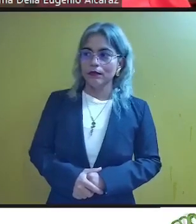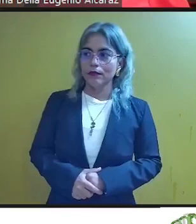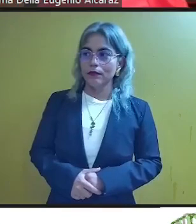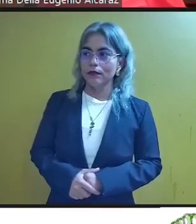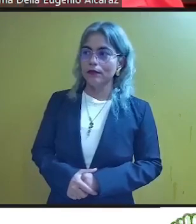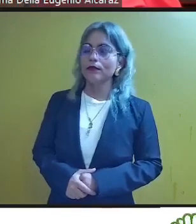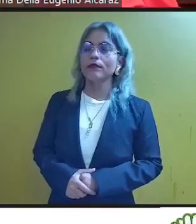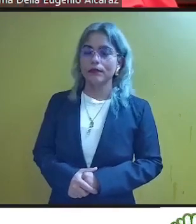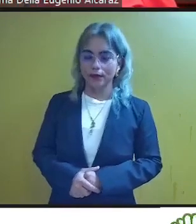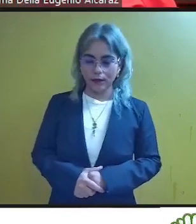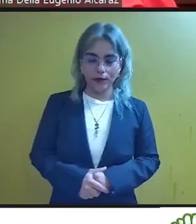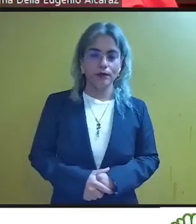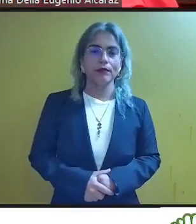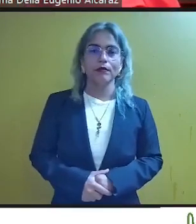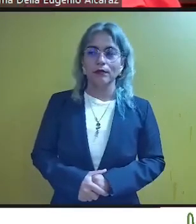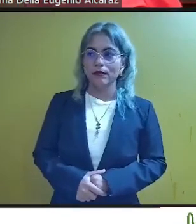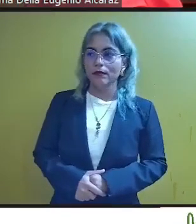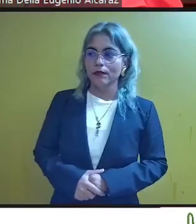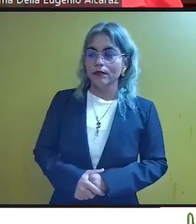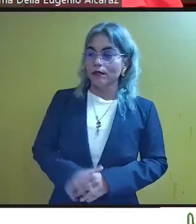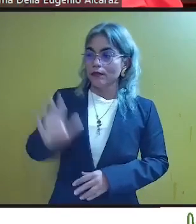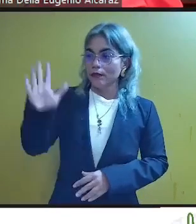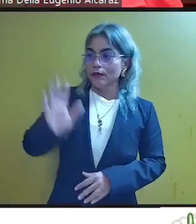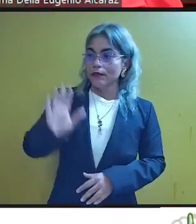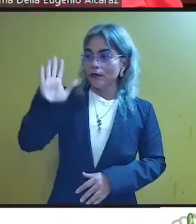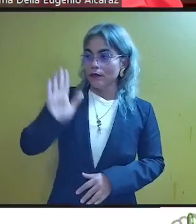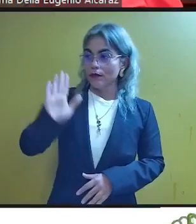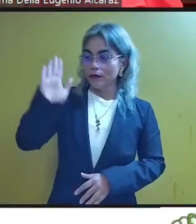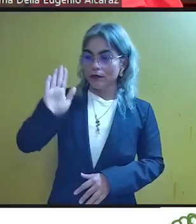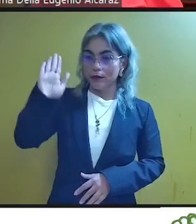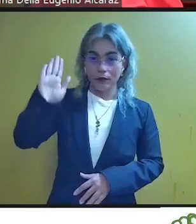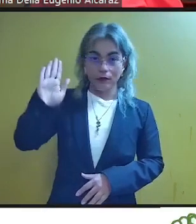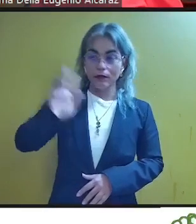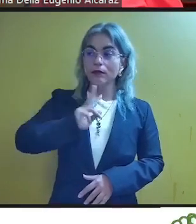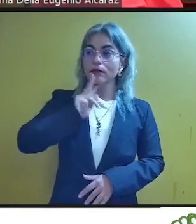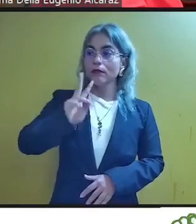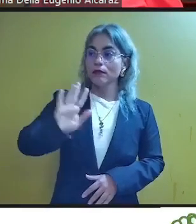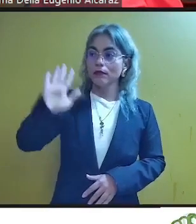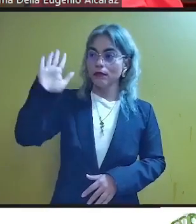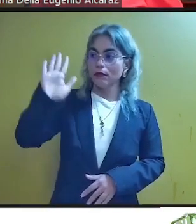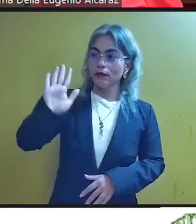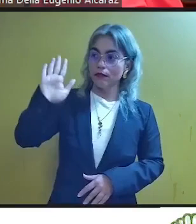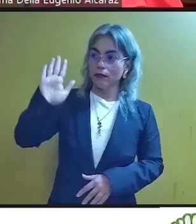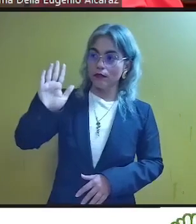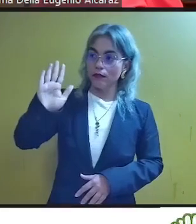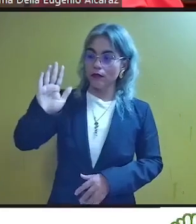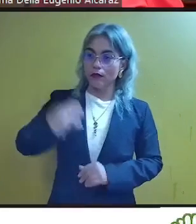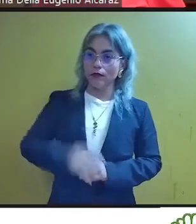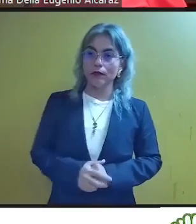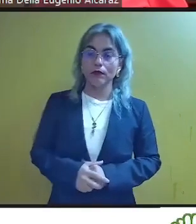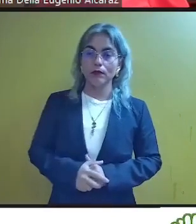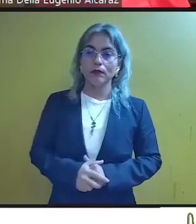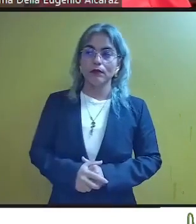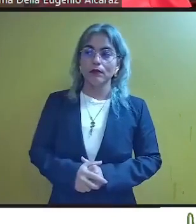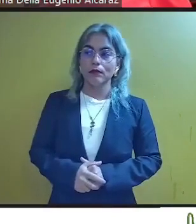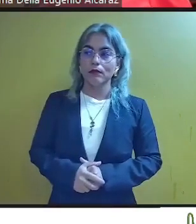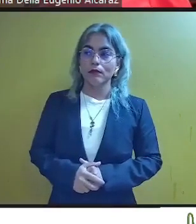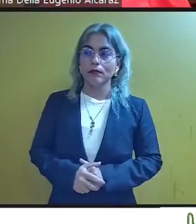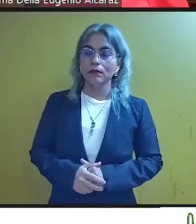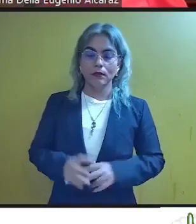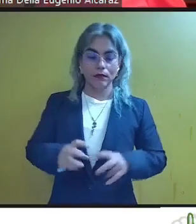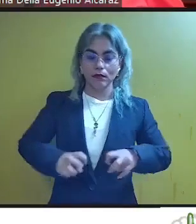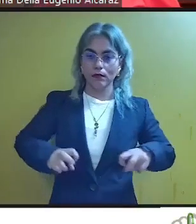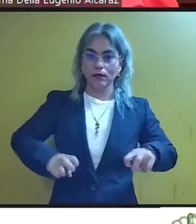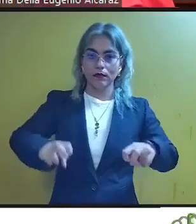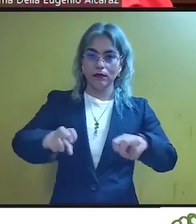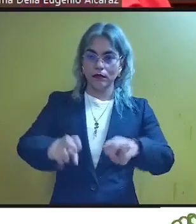Gracias, magistrada. ¿Alguien más desea hacer uso de la voz en esta primera ronda? Si no fuera